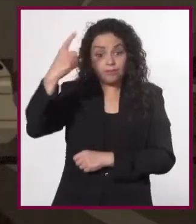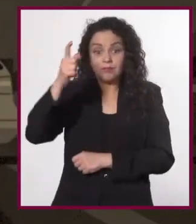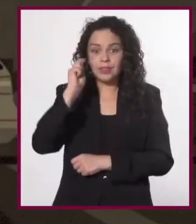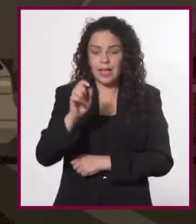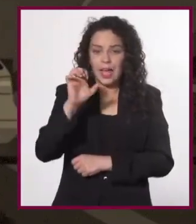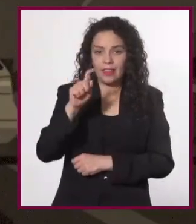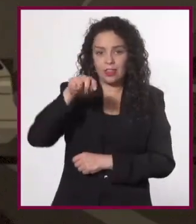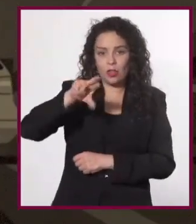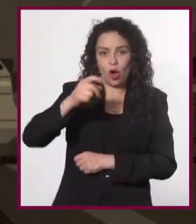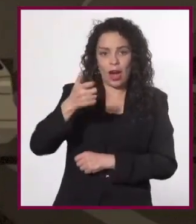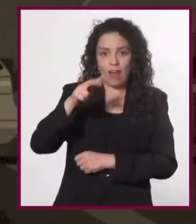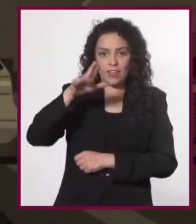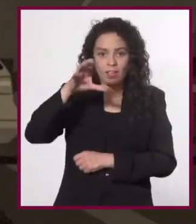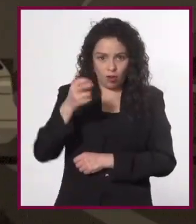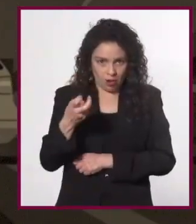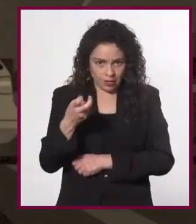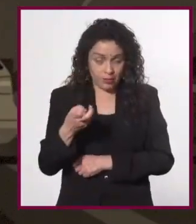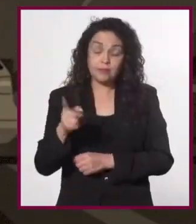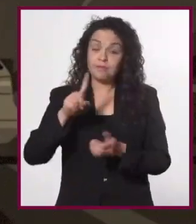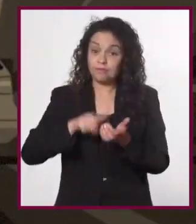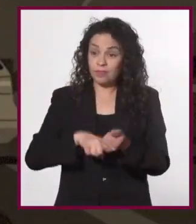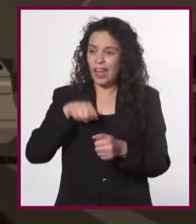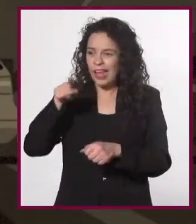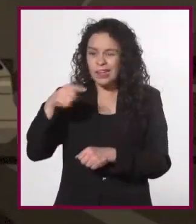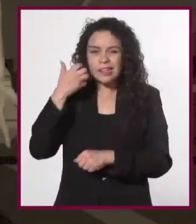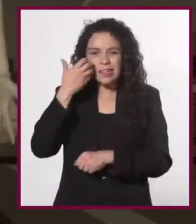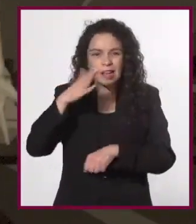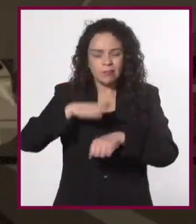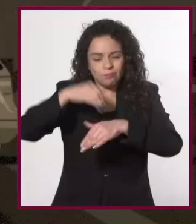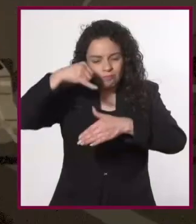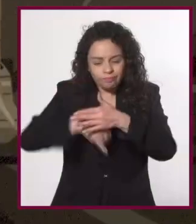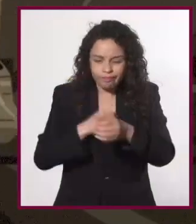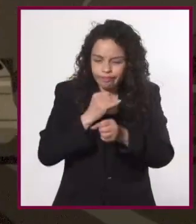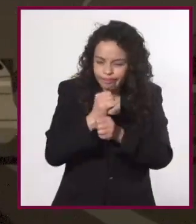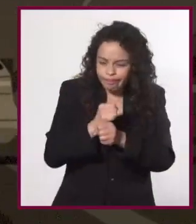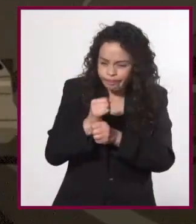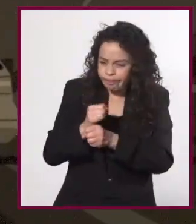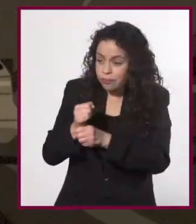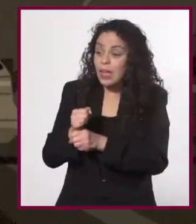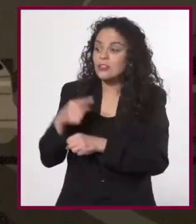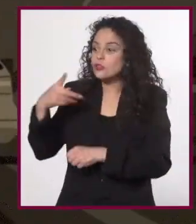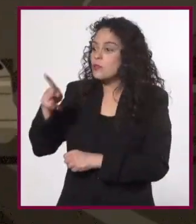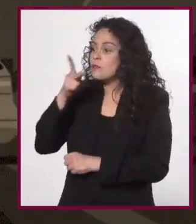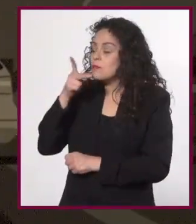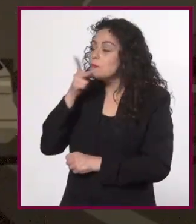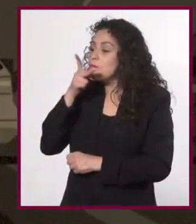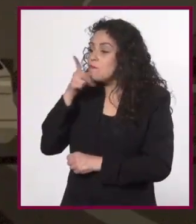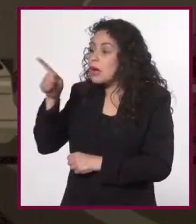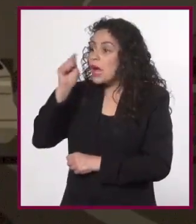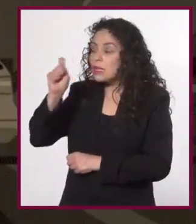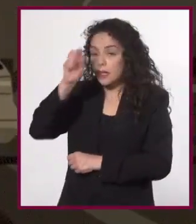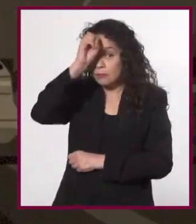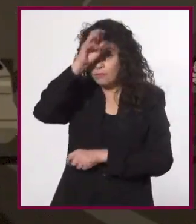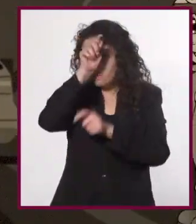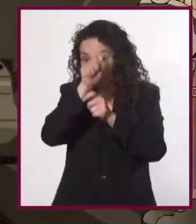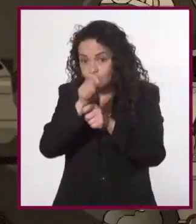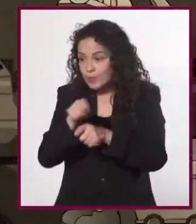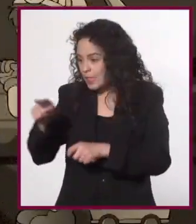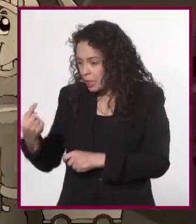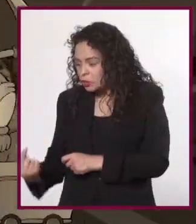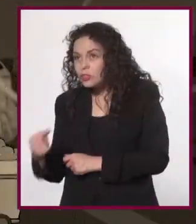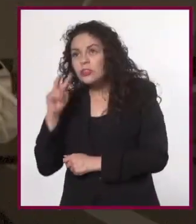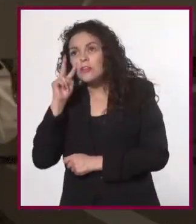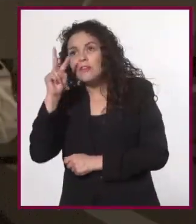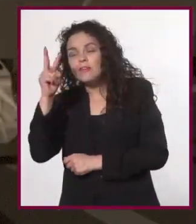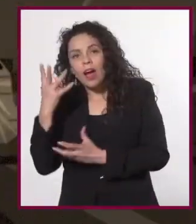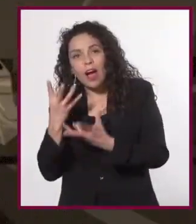etnográfico. Su gusto por la exploración venía desde su infancia, porque su padre era ingeniero de minas y lo acompañaba en